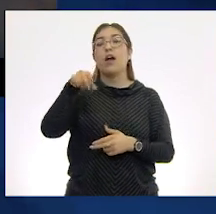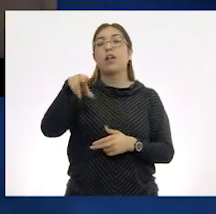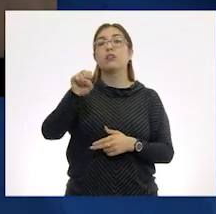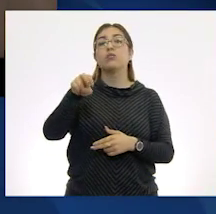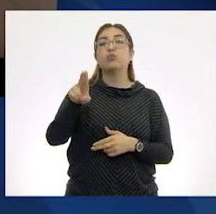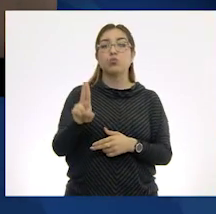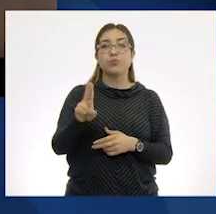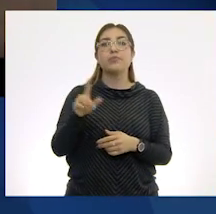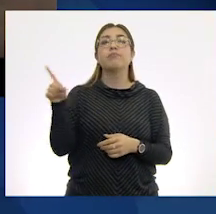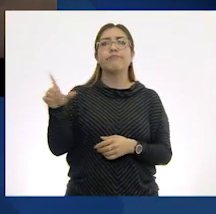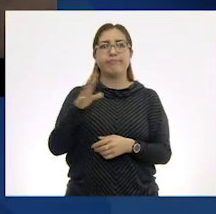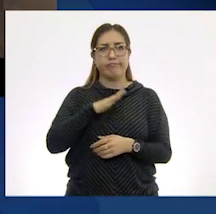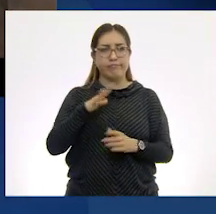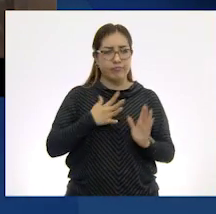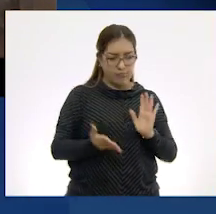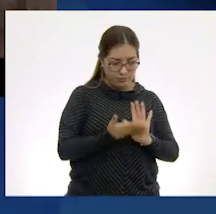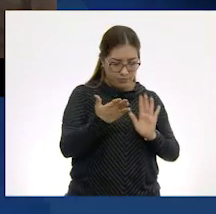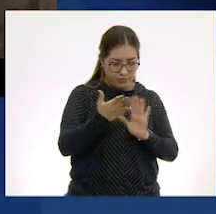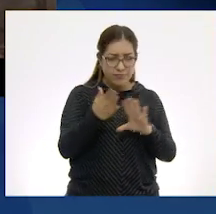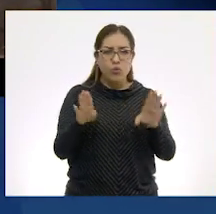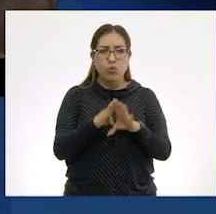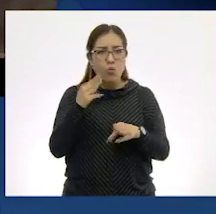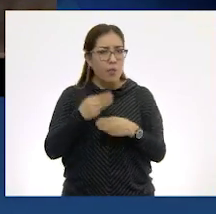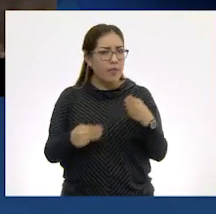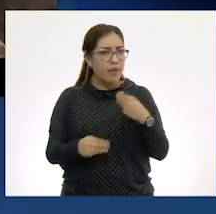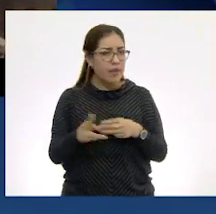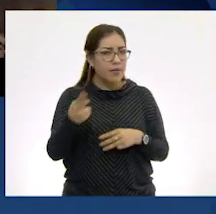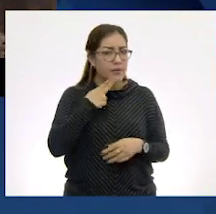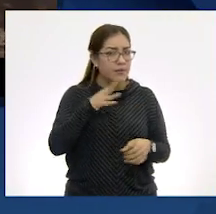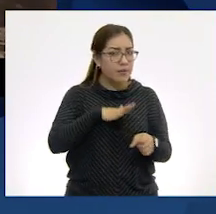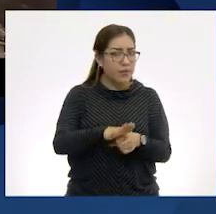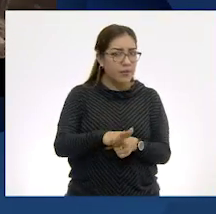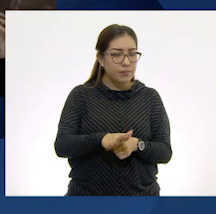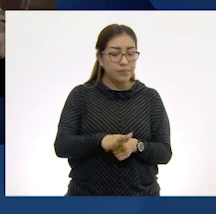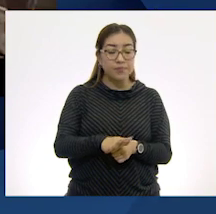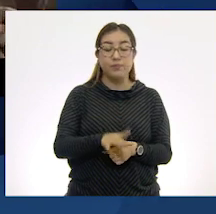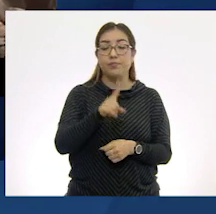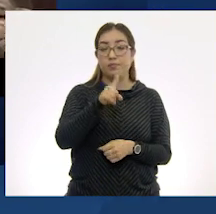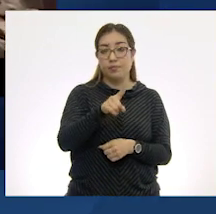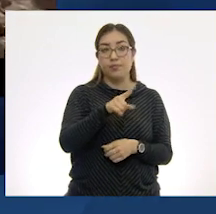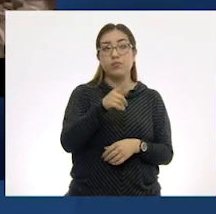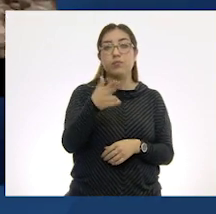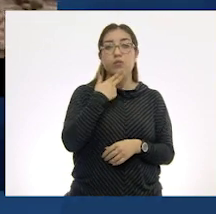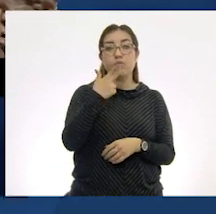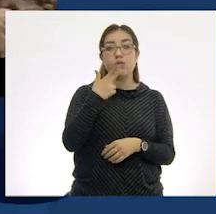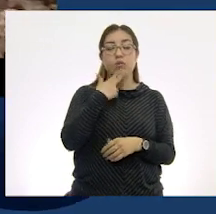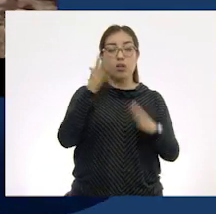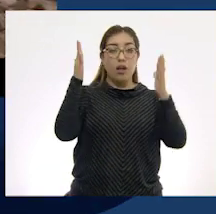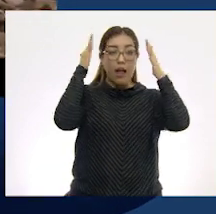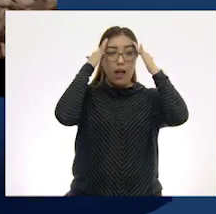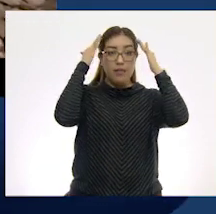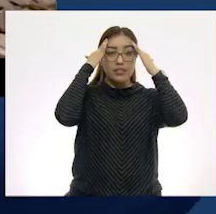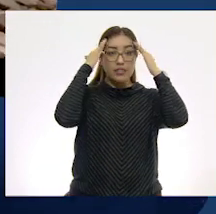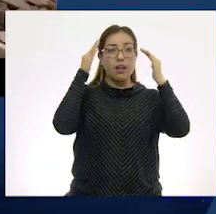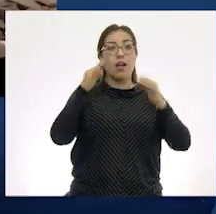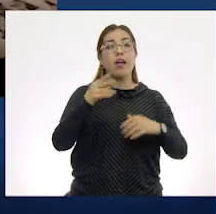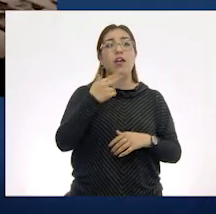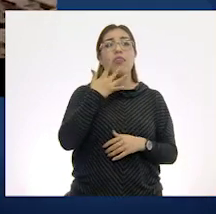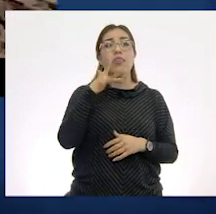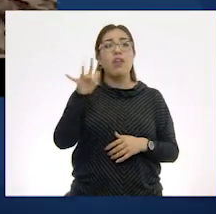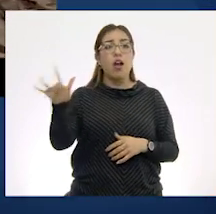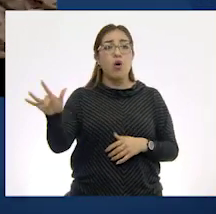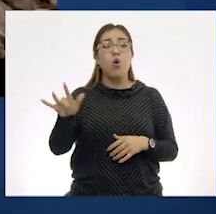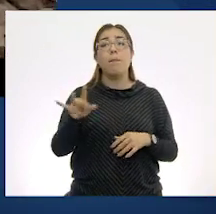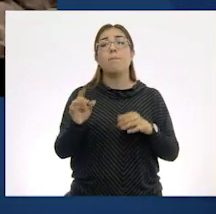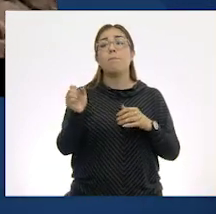Fue edificada con diferentes tipos de materiales. En la zona del este, la denominada Cabeza del Dragón Viejo, se levantó con